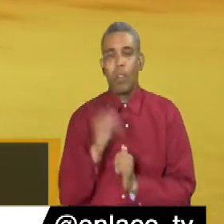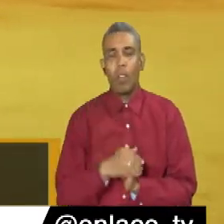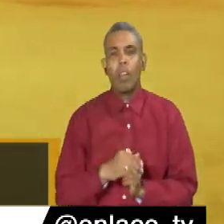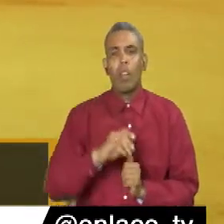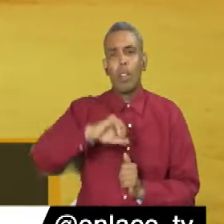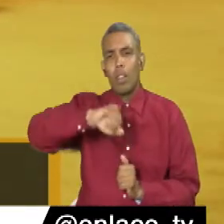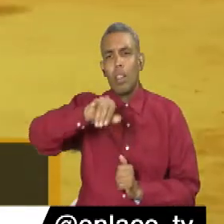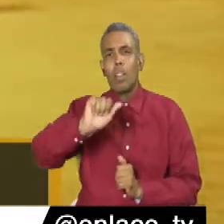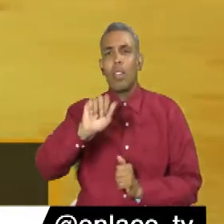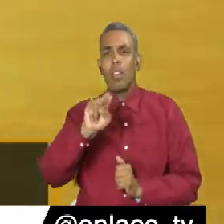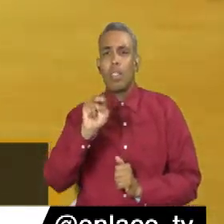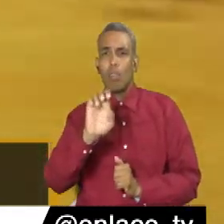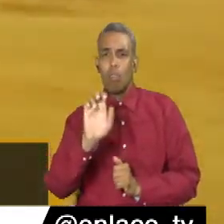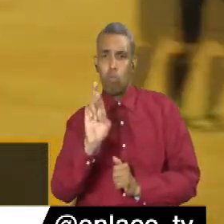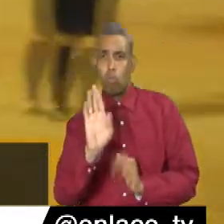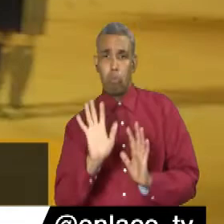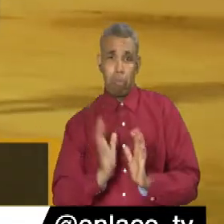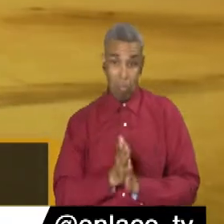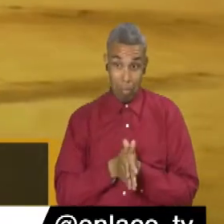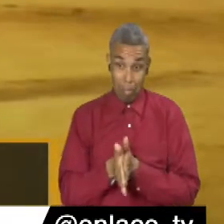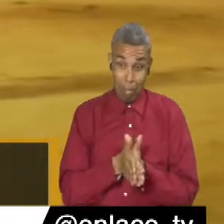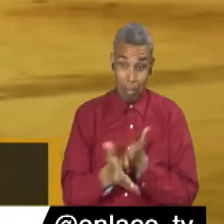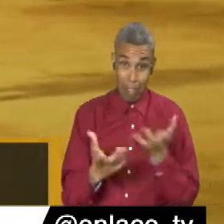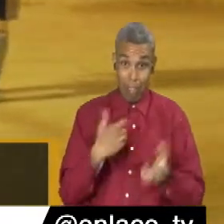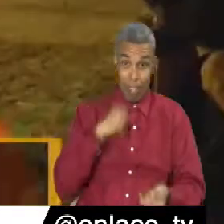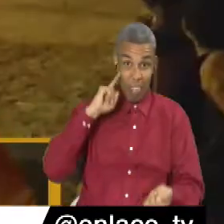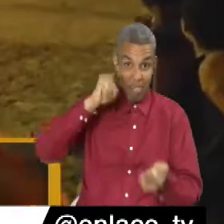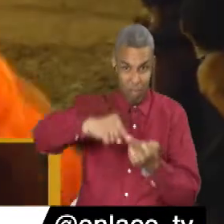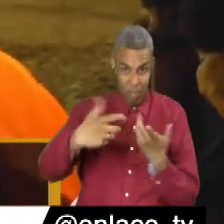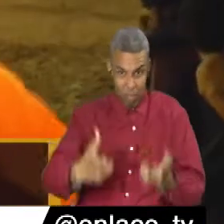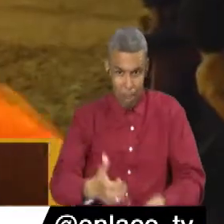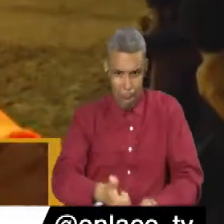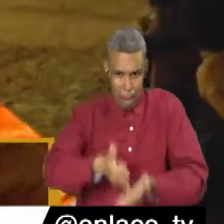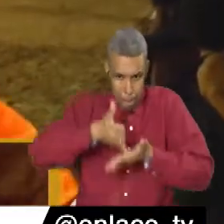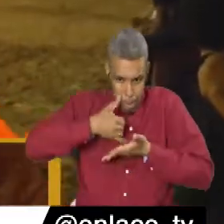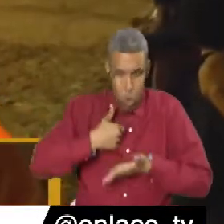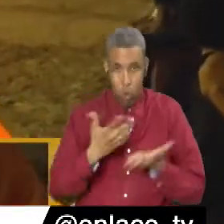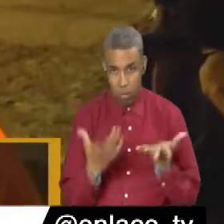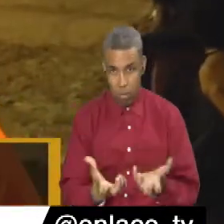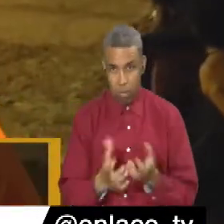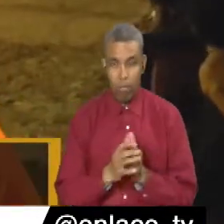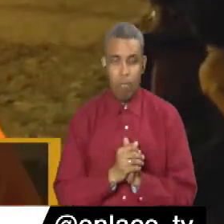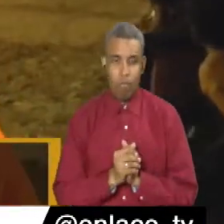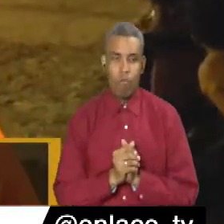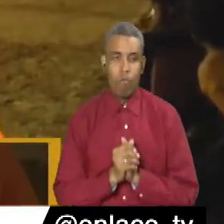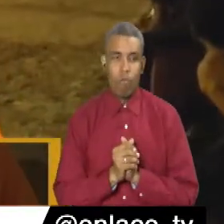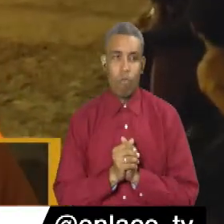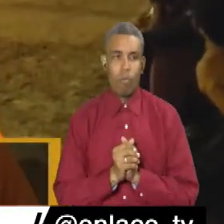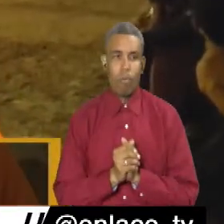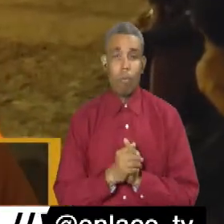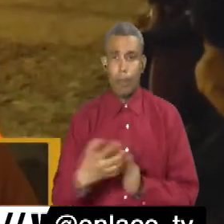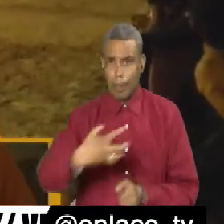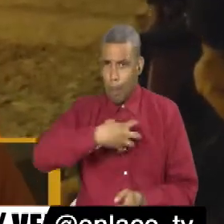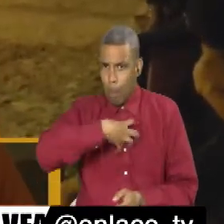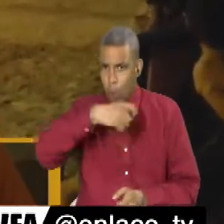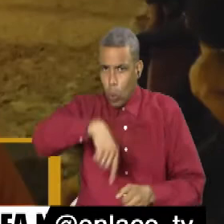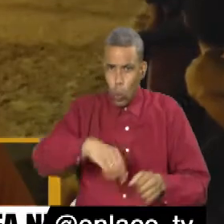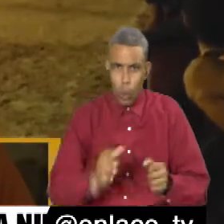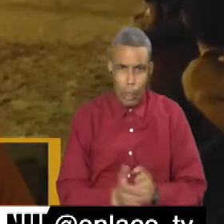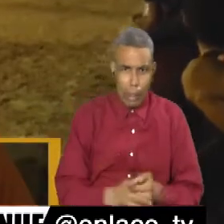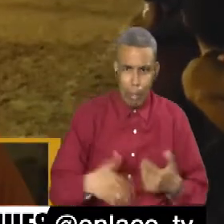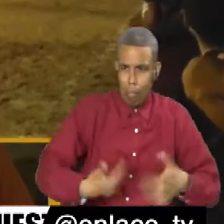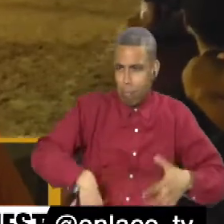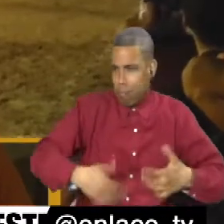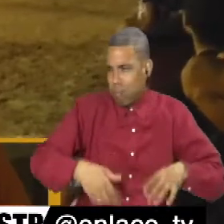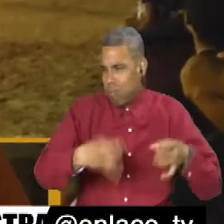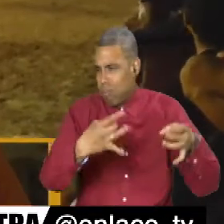la delantera y espera nuevamente ser el campeón de este torneo. Es un torneo muy competitivo, aparte de ser integración